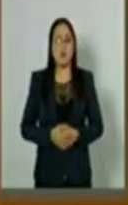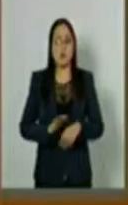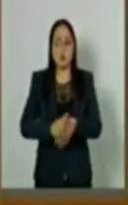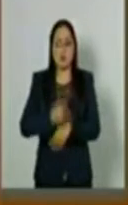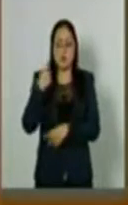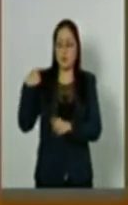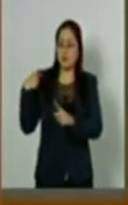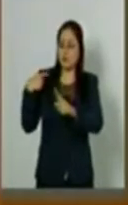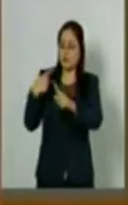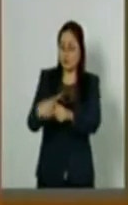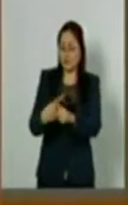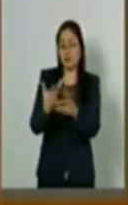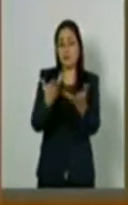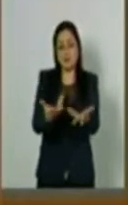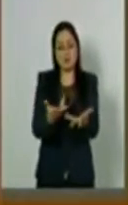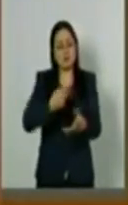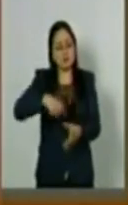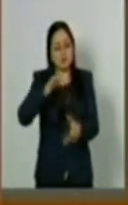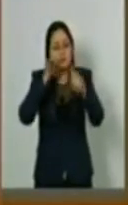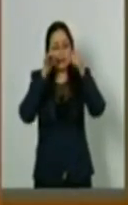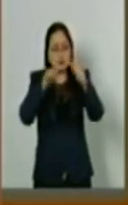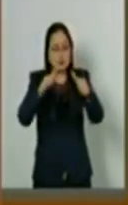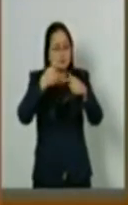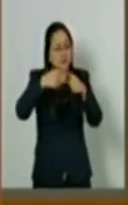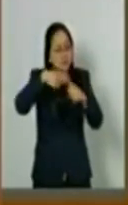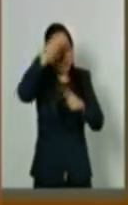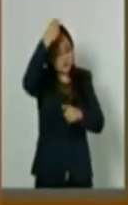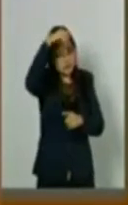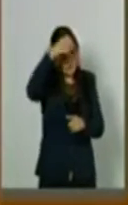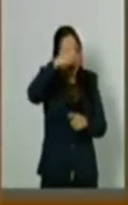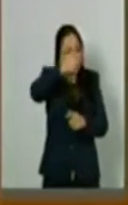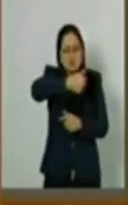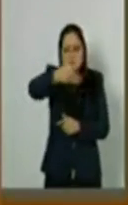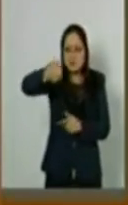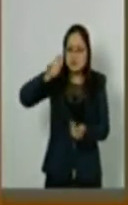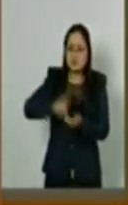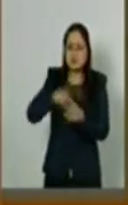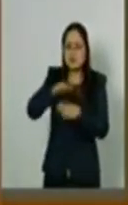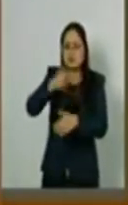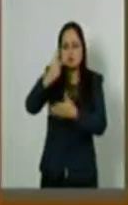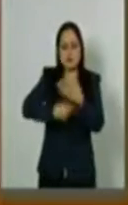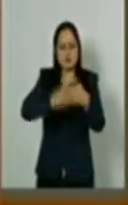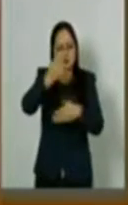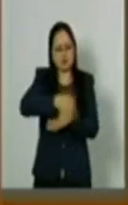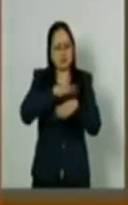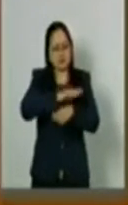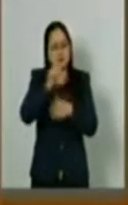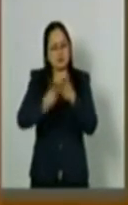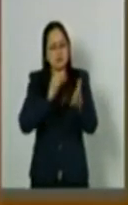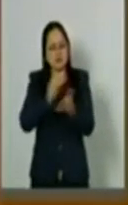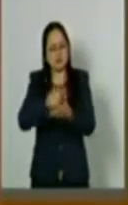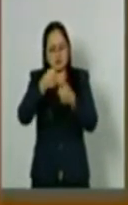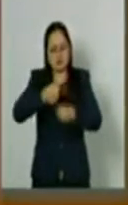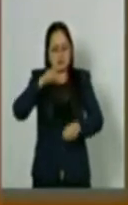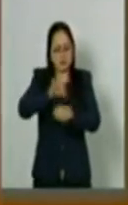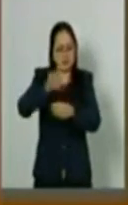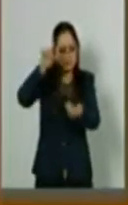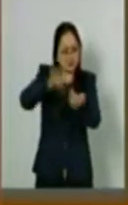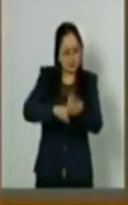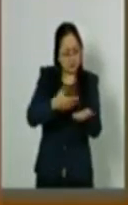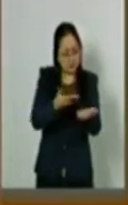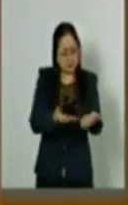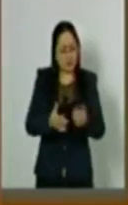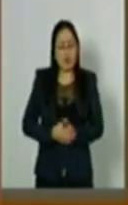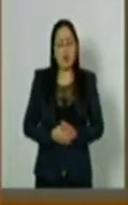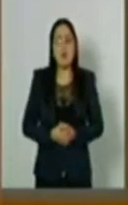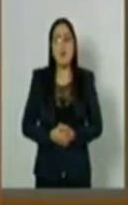últimas semanas hemos escuchado distintos puntos de vista sobre el proyecto de ley de seguridad interior.